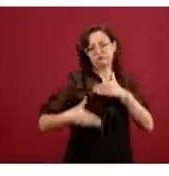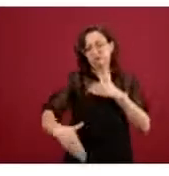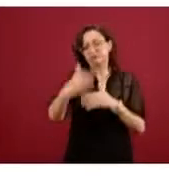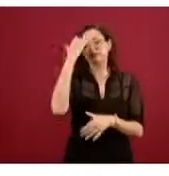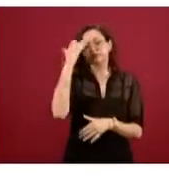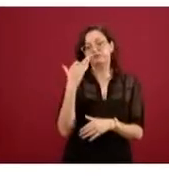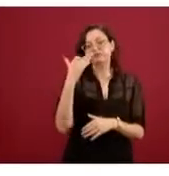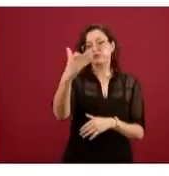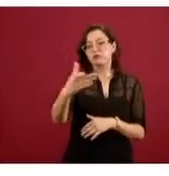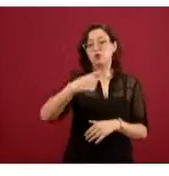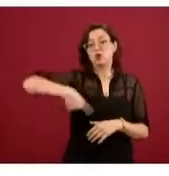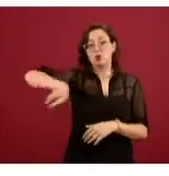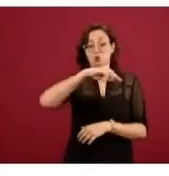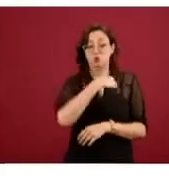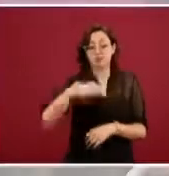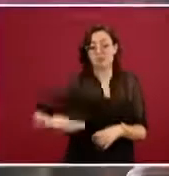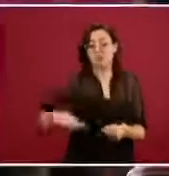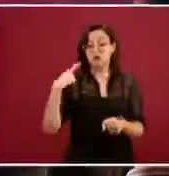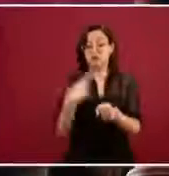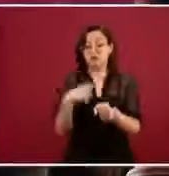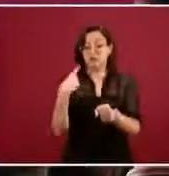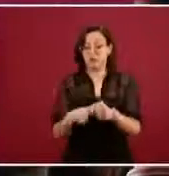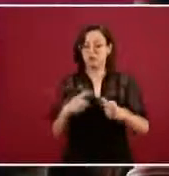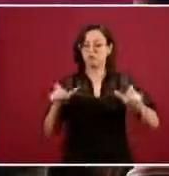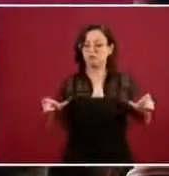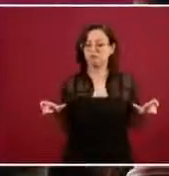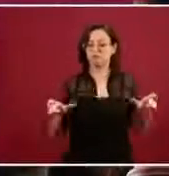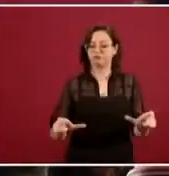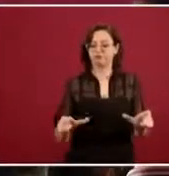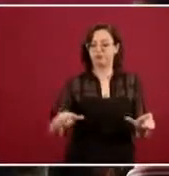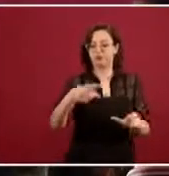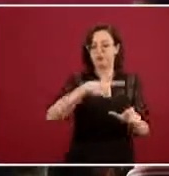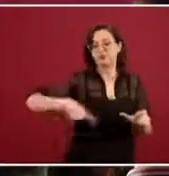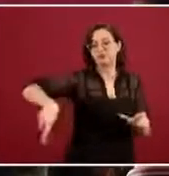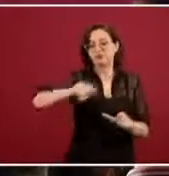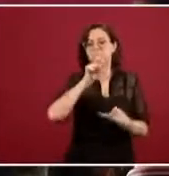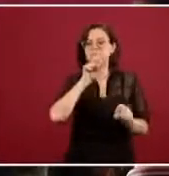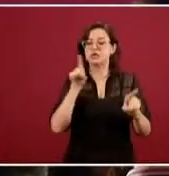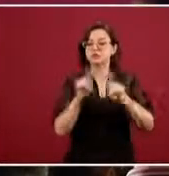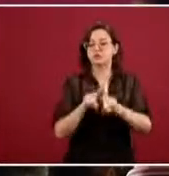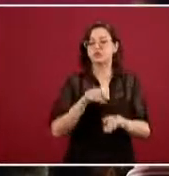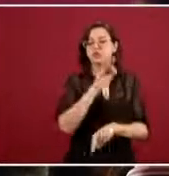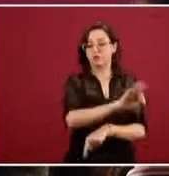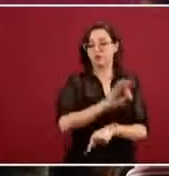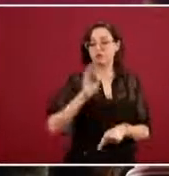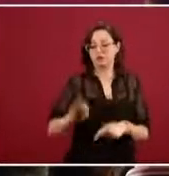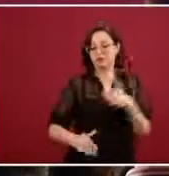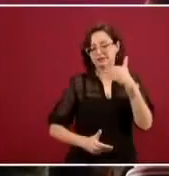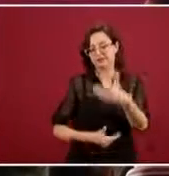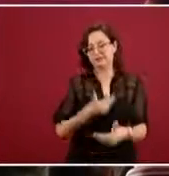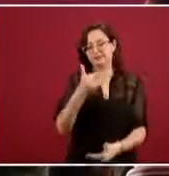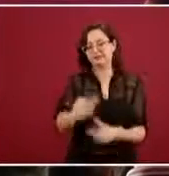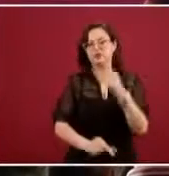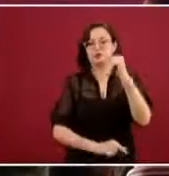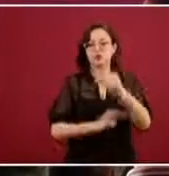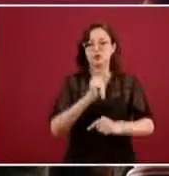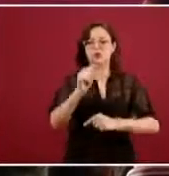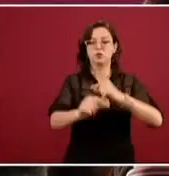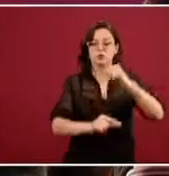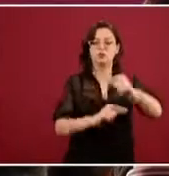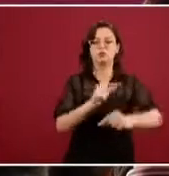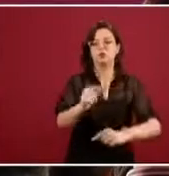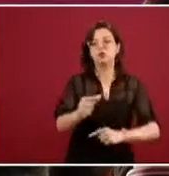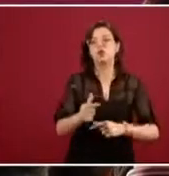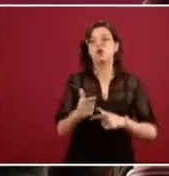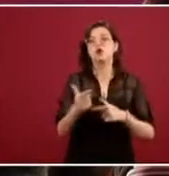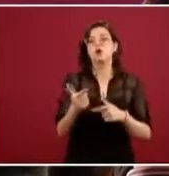de estos municipios y en función de las fechas que ya se comunicaron esta mañana, de cómo irán implementándose o en su